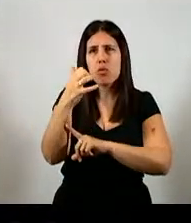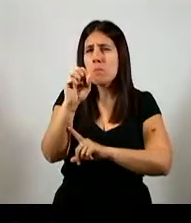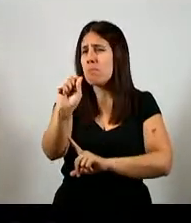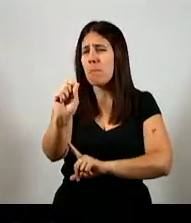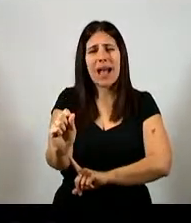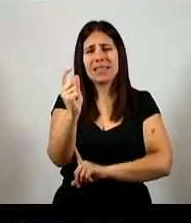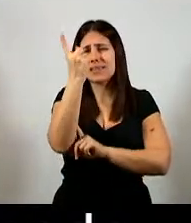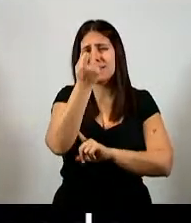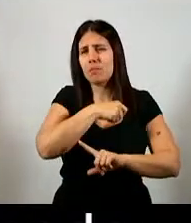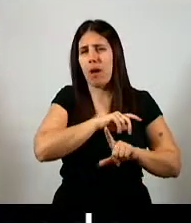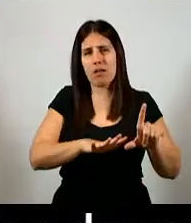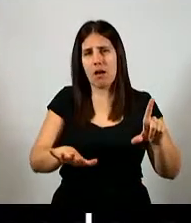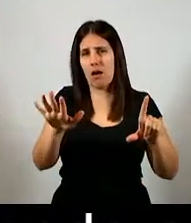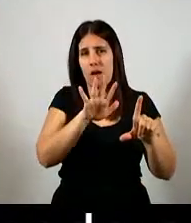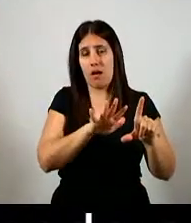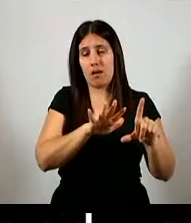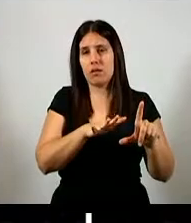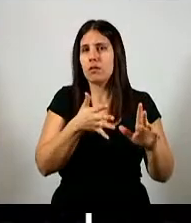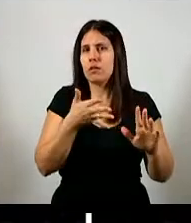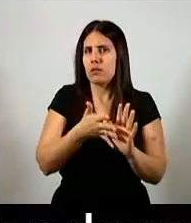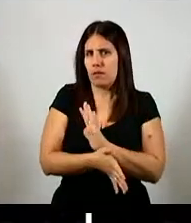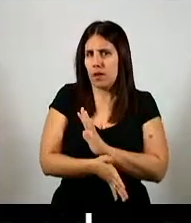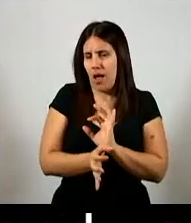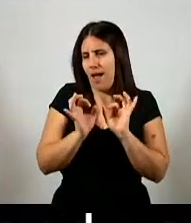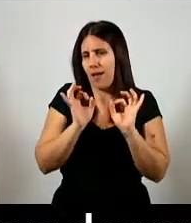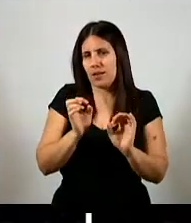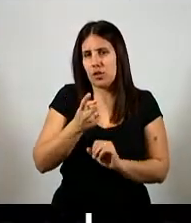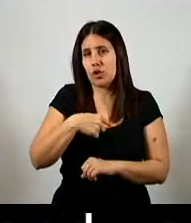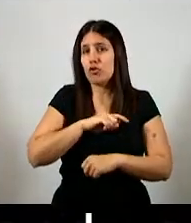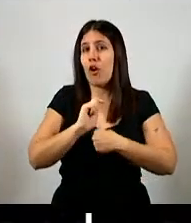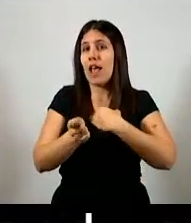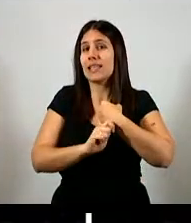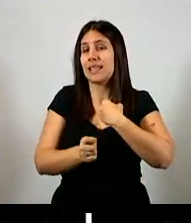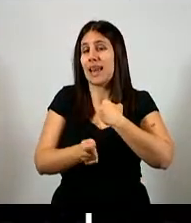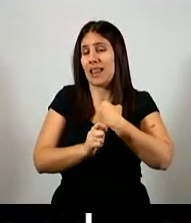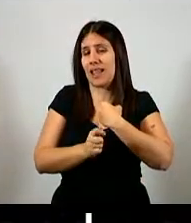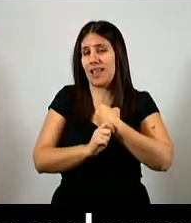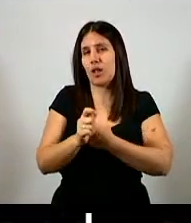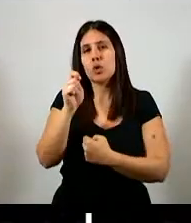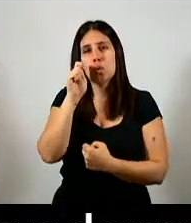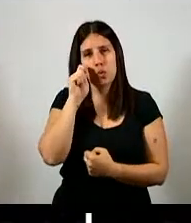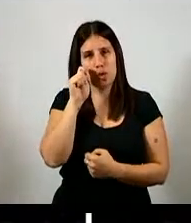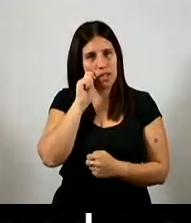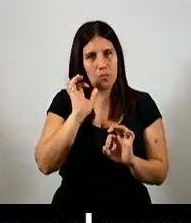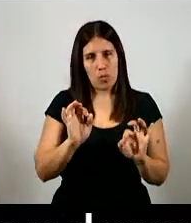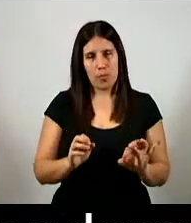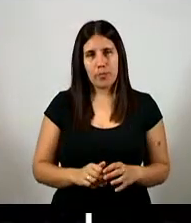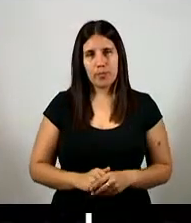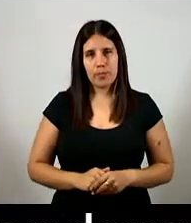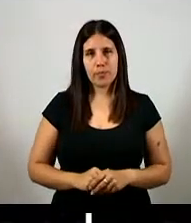una apuesta y seguirá siendo indiscutible de nuestra estrategia dentro del turismo.